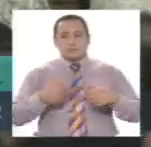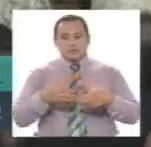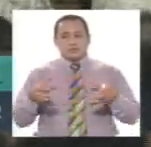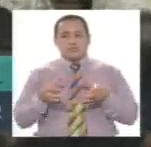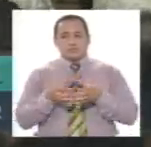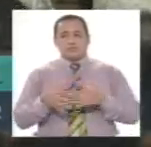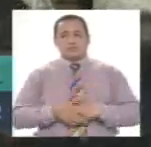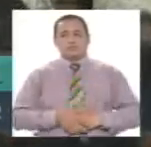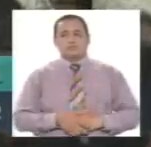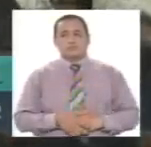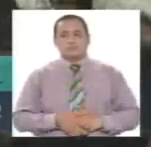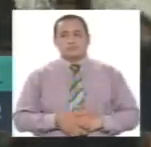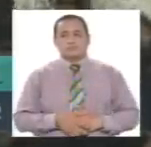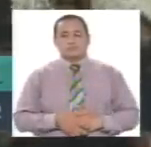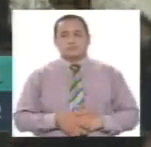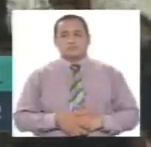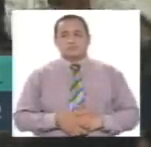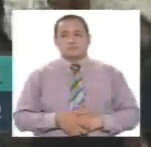sector.